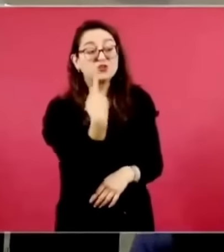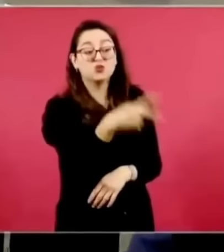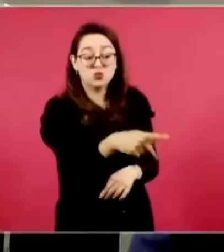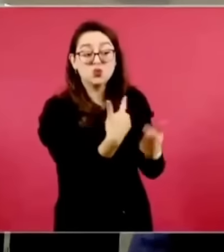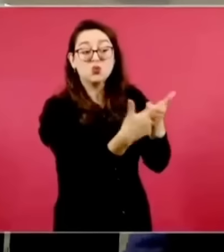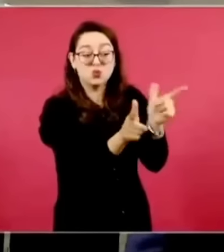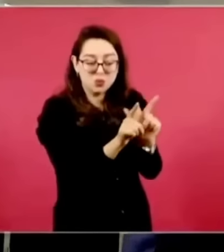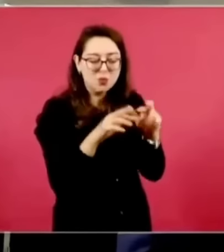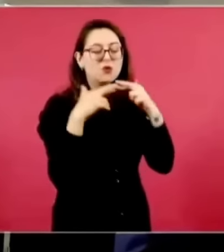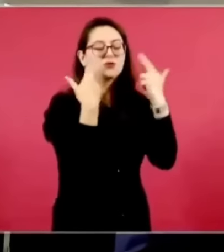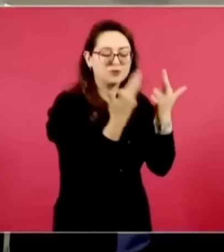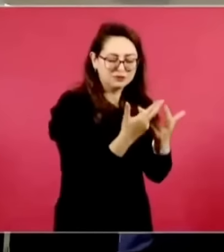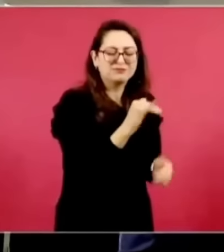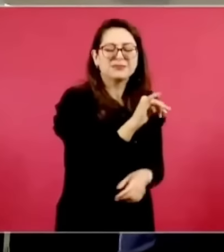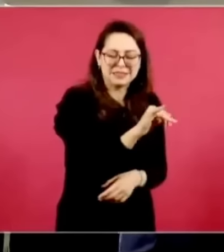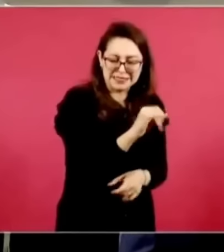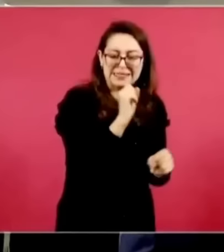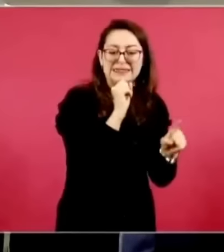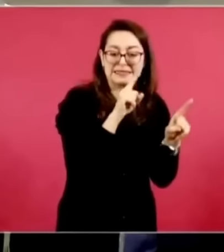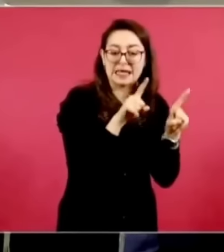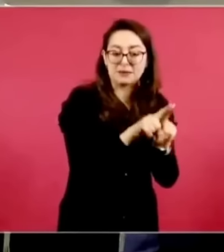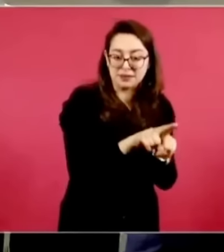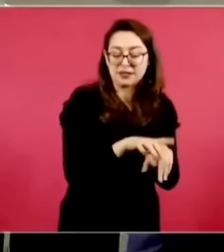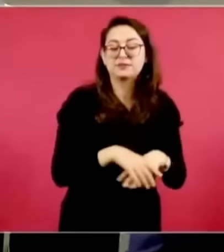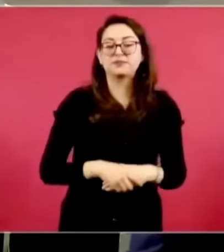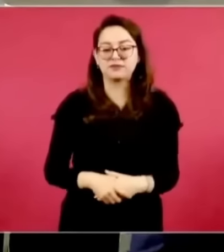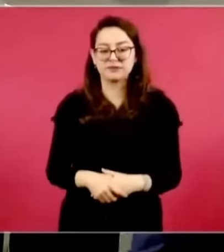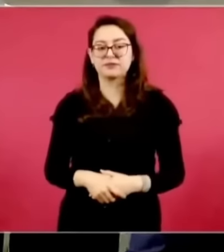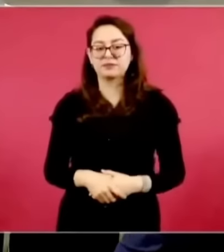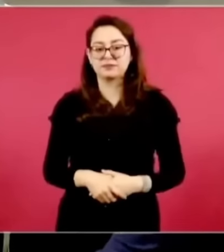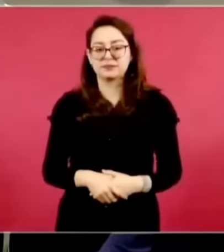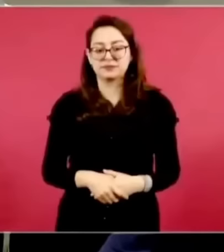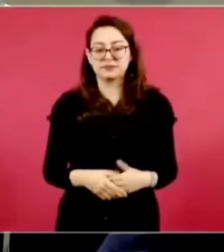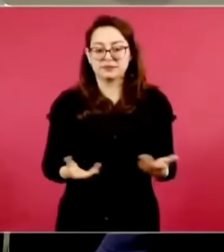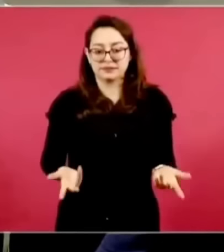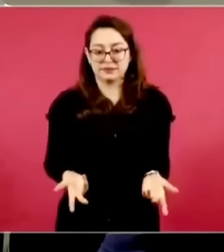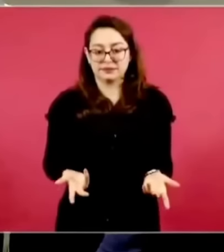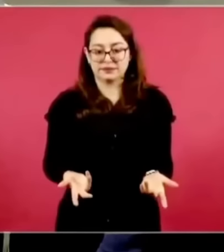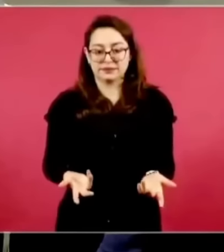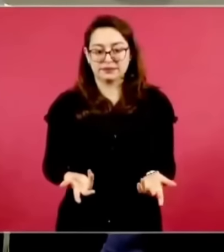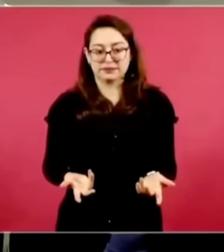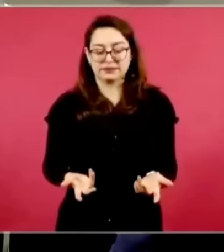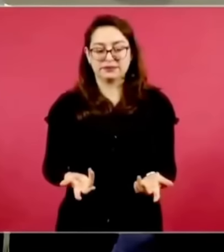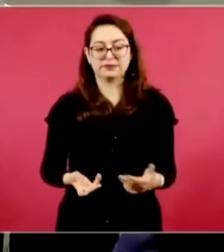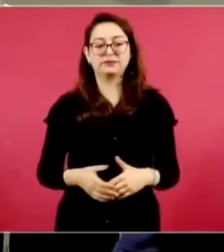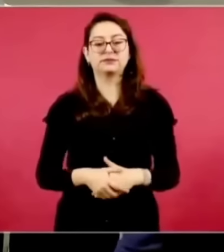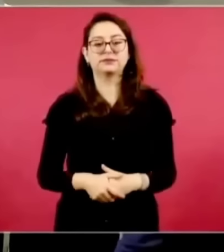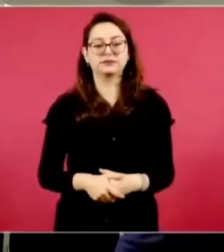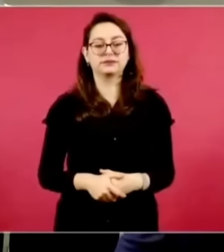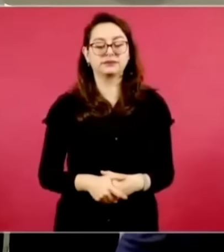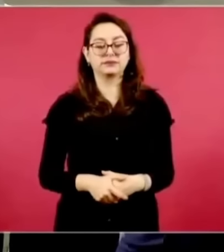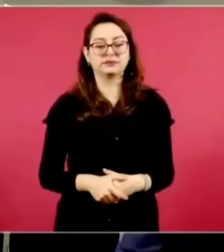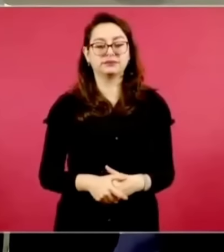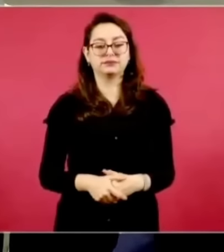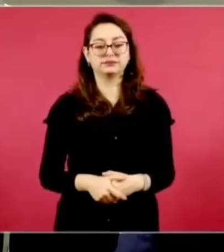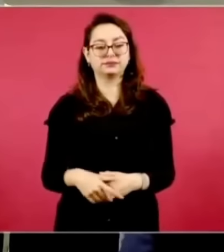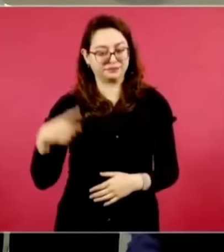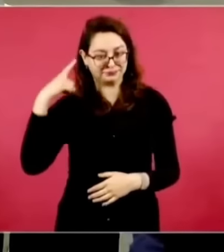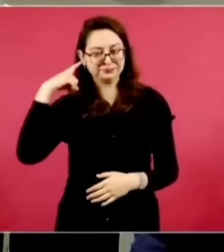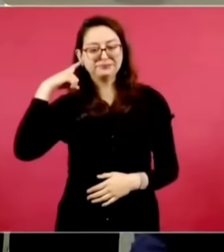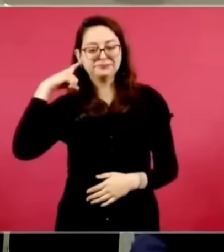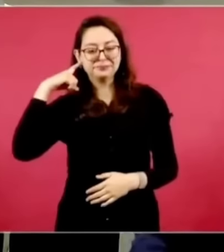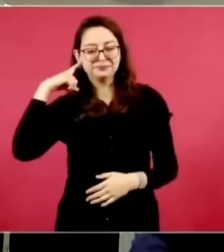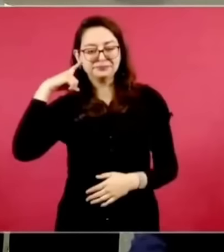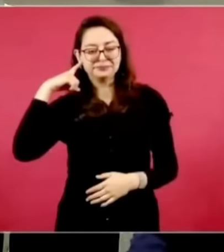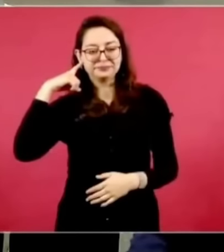que veas este Porque seguramente tú simpatizas y le ponemos echa la reunión Sí nada más vamos a escucharlo Mira